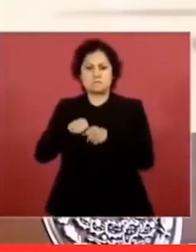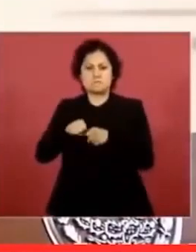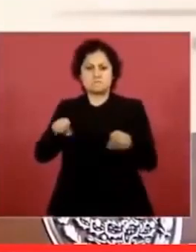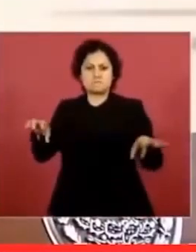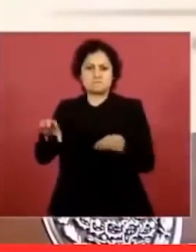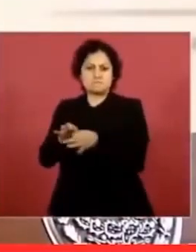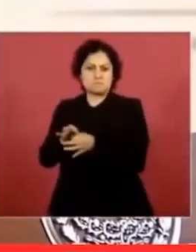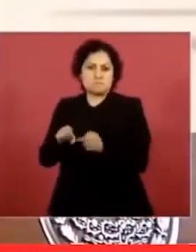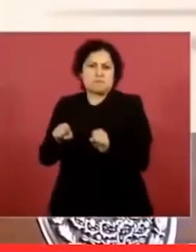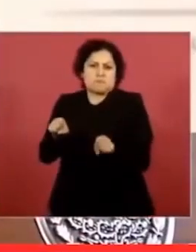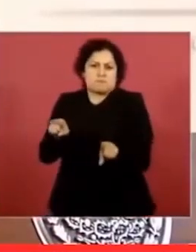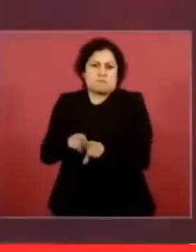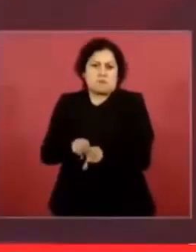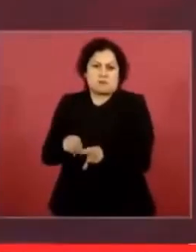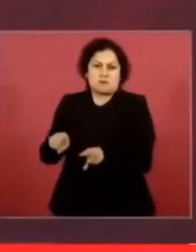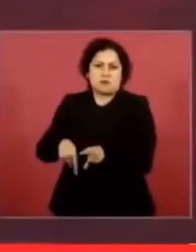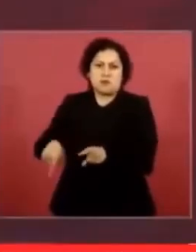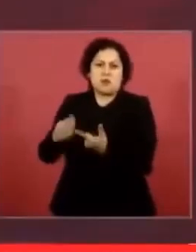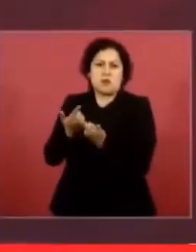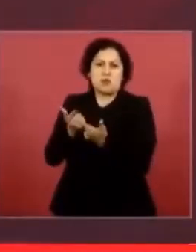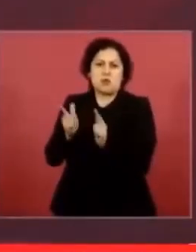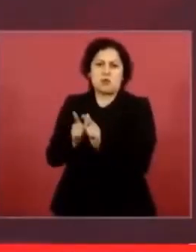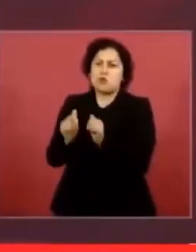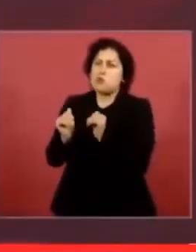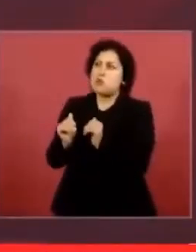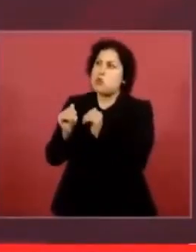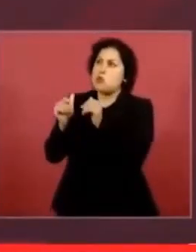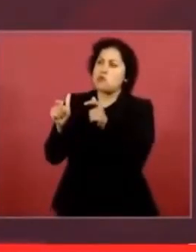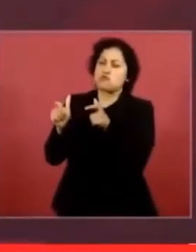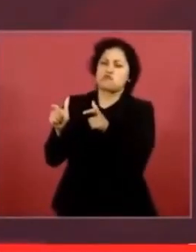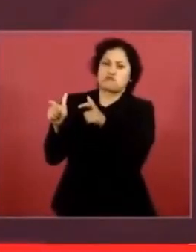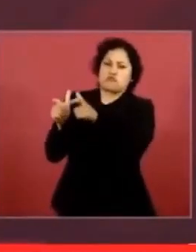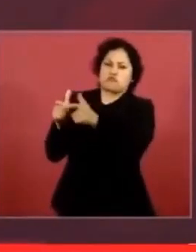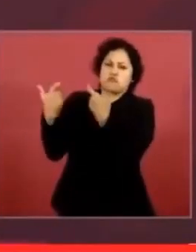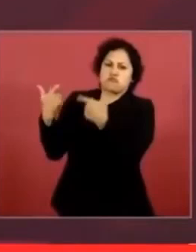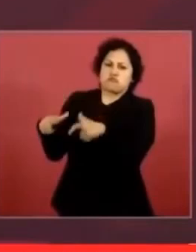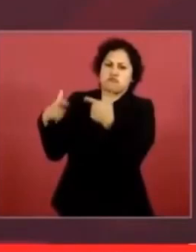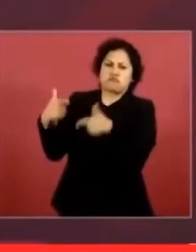los oligarcas, la élite del poder,